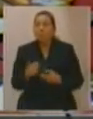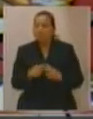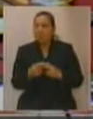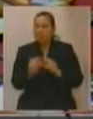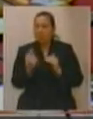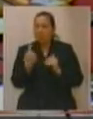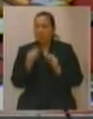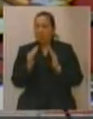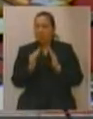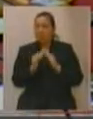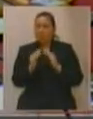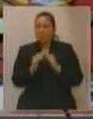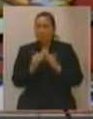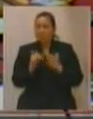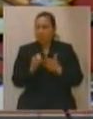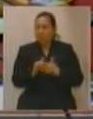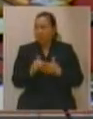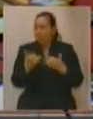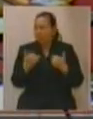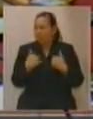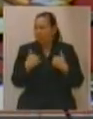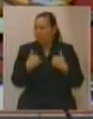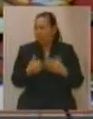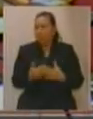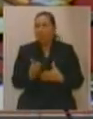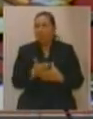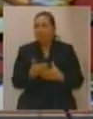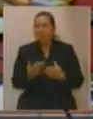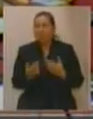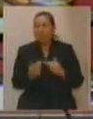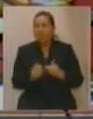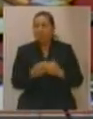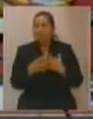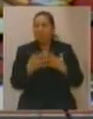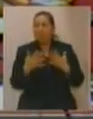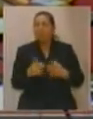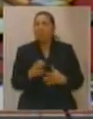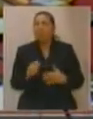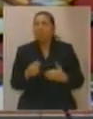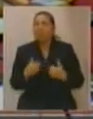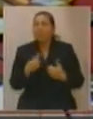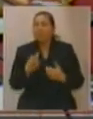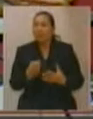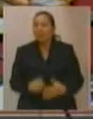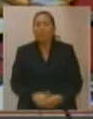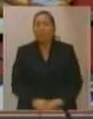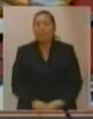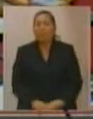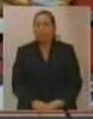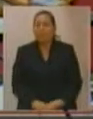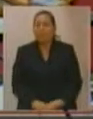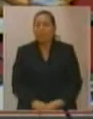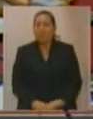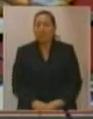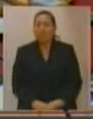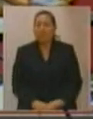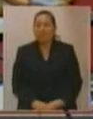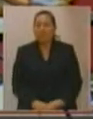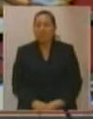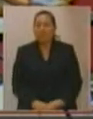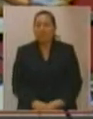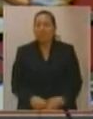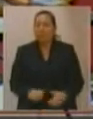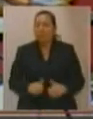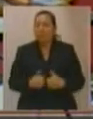casa. Entonces, aquel que es parte de una relación matrimonial no puede estar haciendo relación